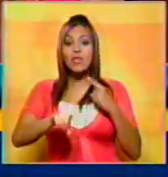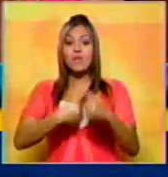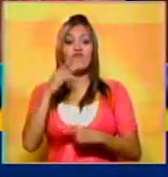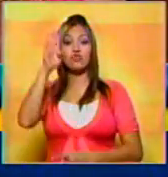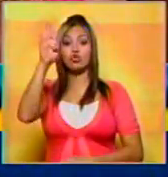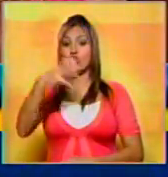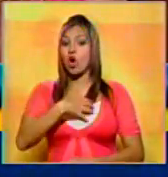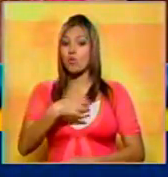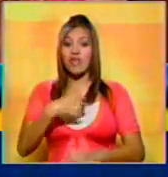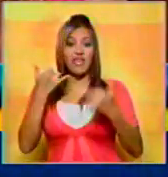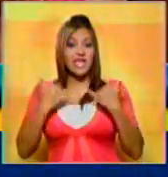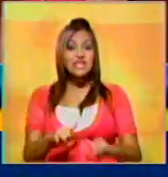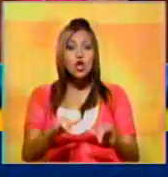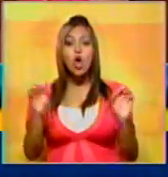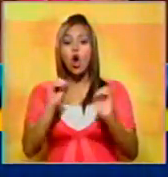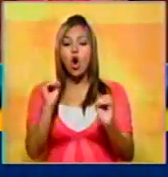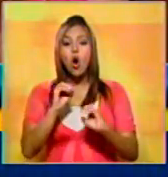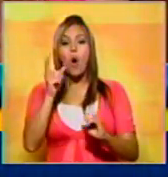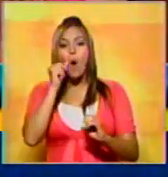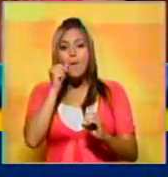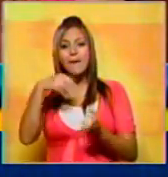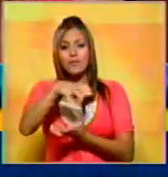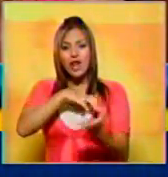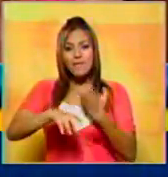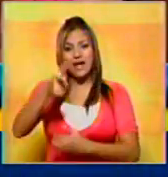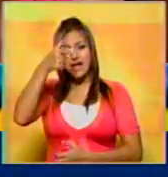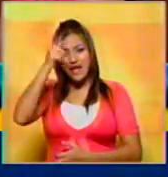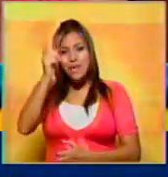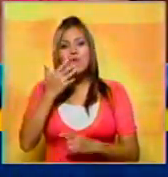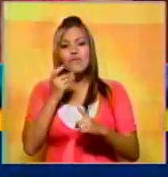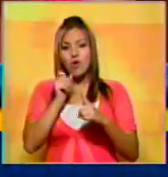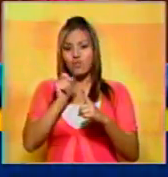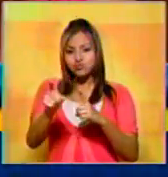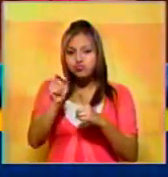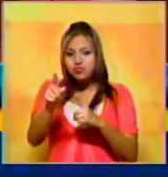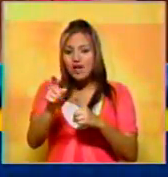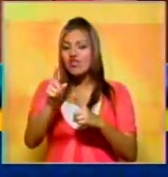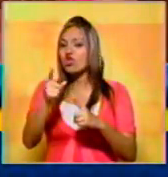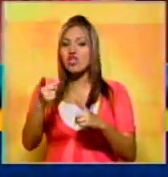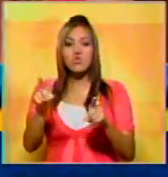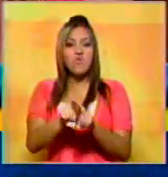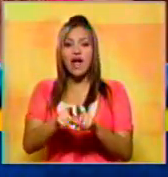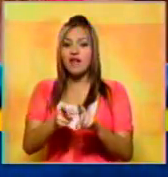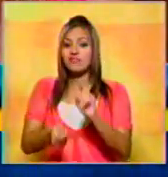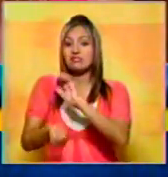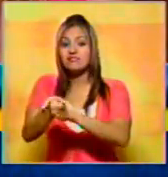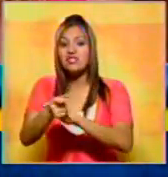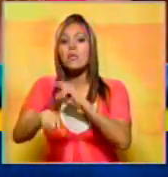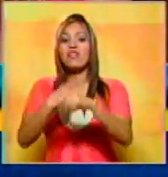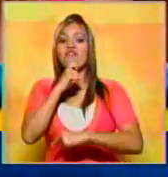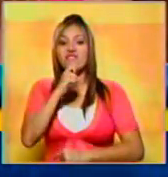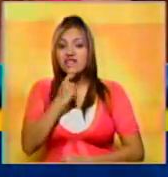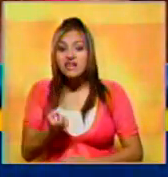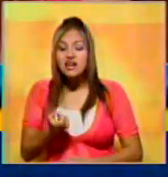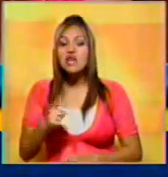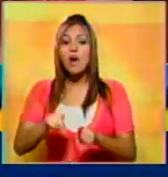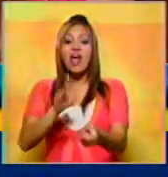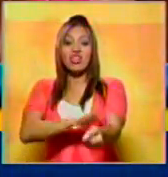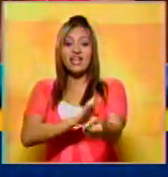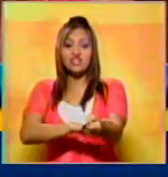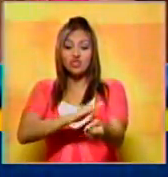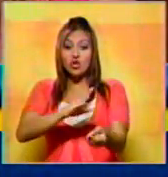produce atrofia testicular, es decir, que los espermatozoides de ese hombre no funcionan igual como antes. Además, produce